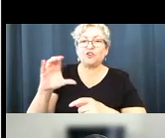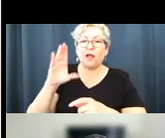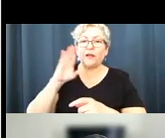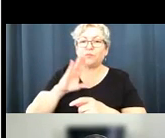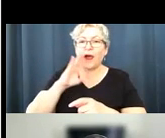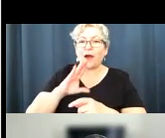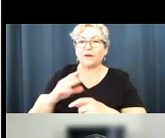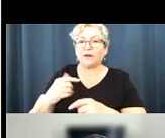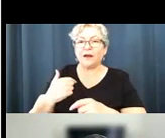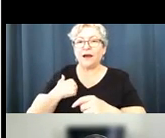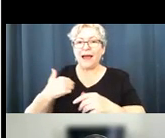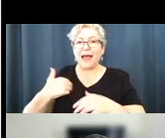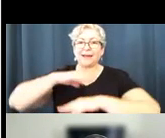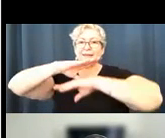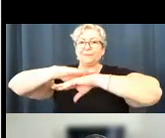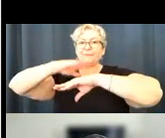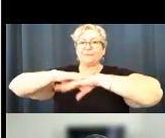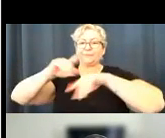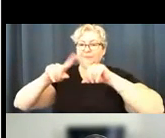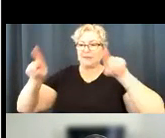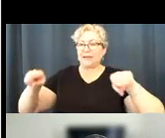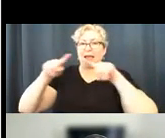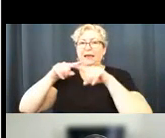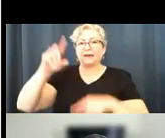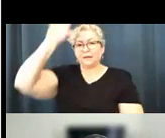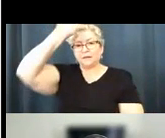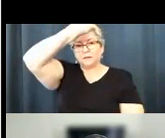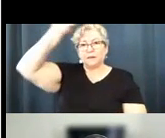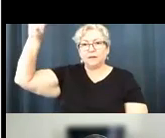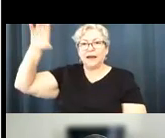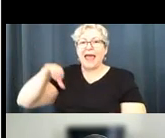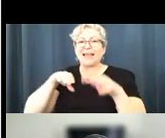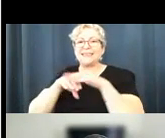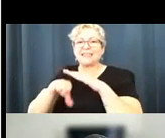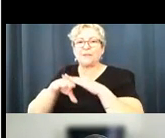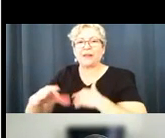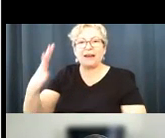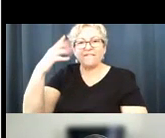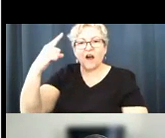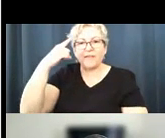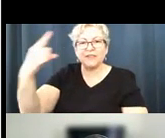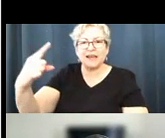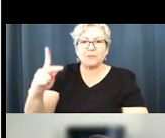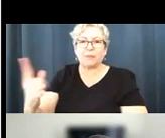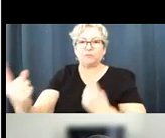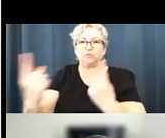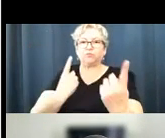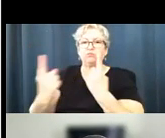en los muñequitos de Peanuts, de Snoopy, tú sabes que la niña Lucy tenía un cartel que